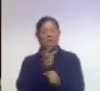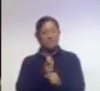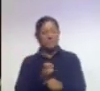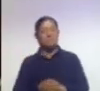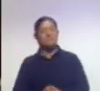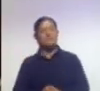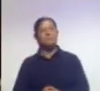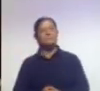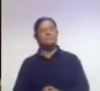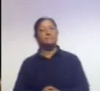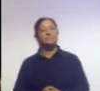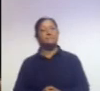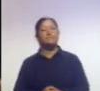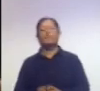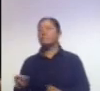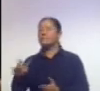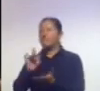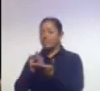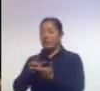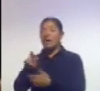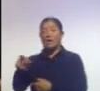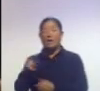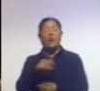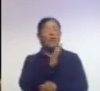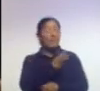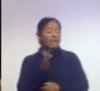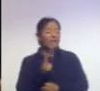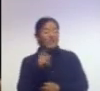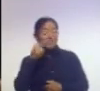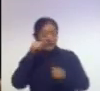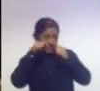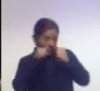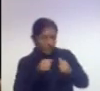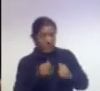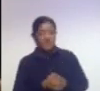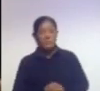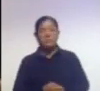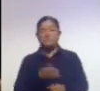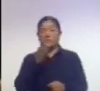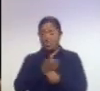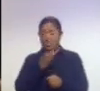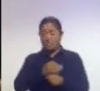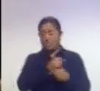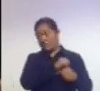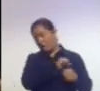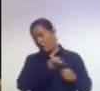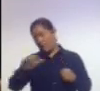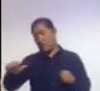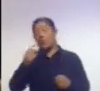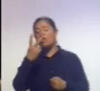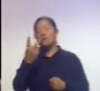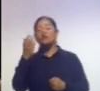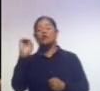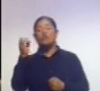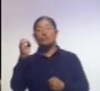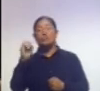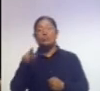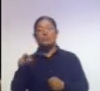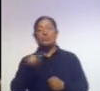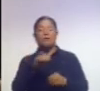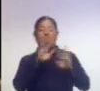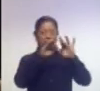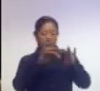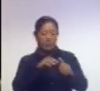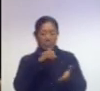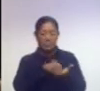está este lugar para hacer el registro. ¿Hay alguna fecha que deben de tomar en cuenta para poder hacer? Desde ahorita y hasta el día 2 de octubre serían los registros, tanto de